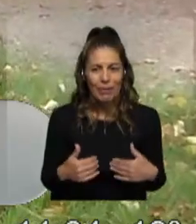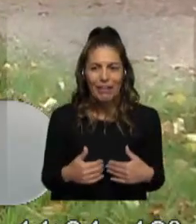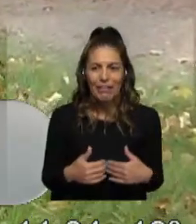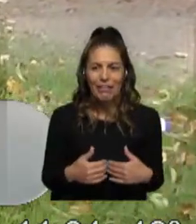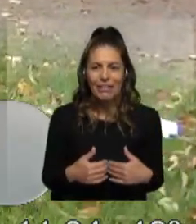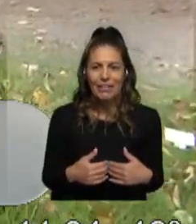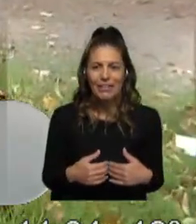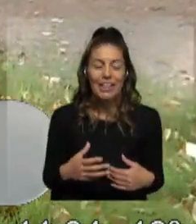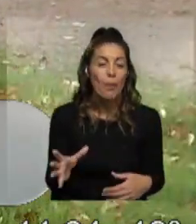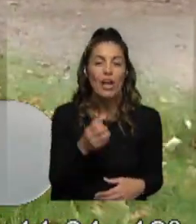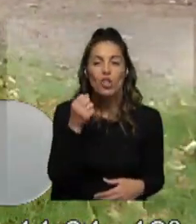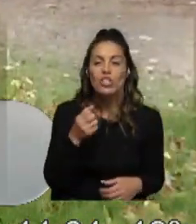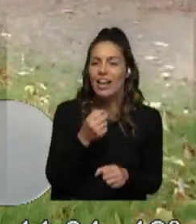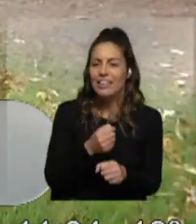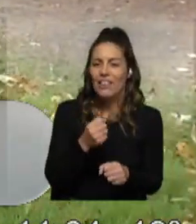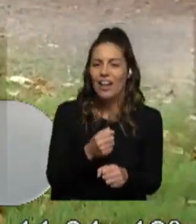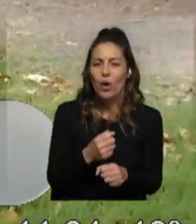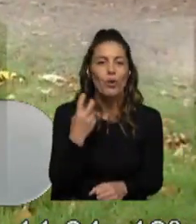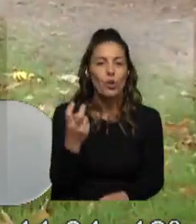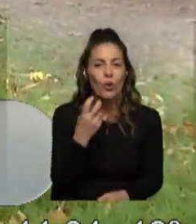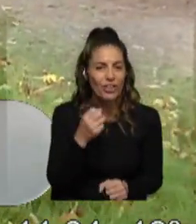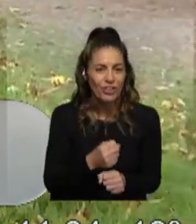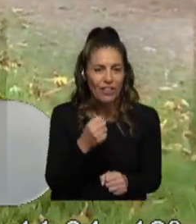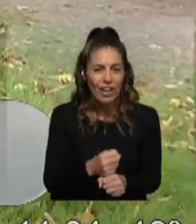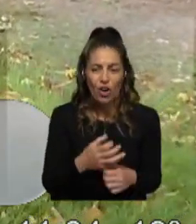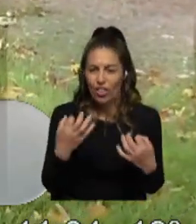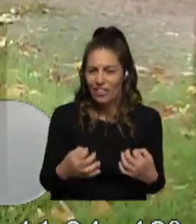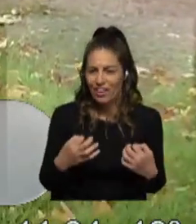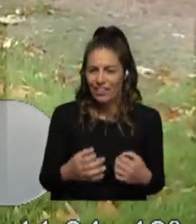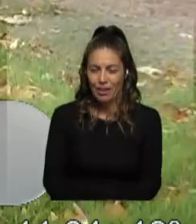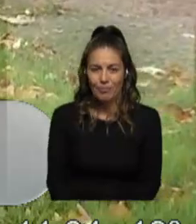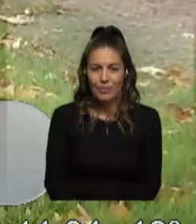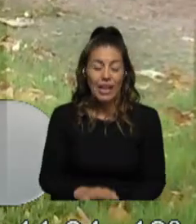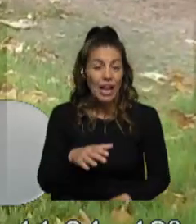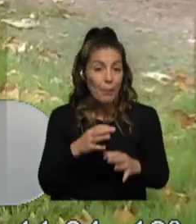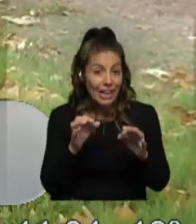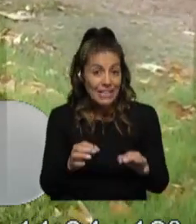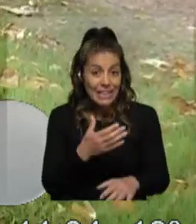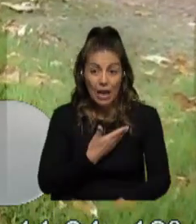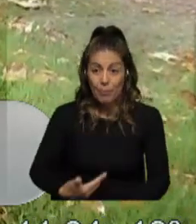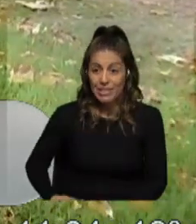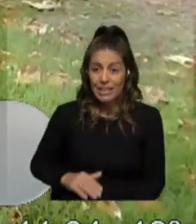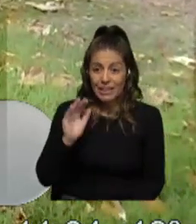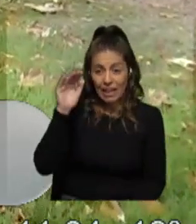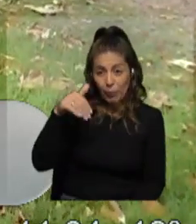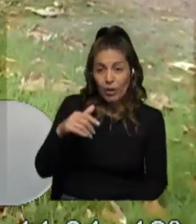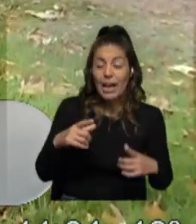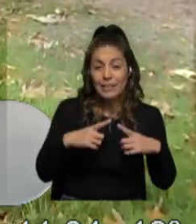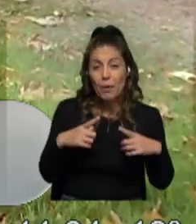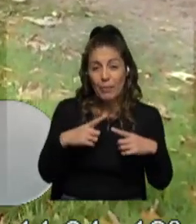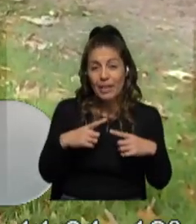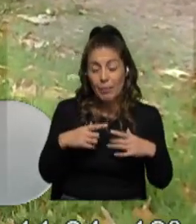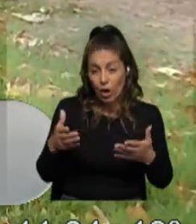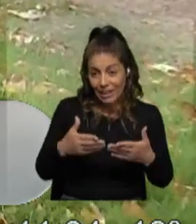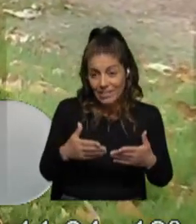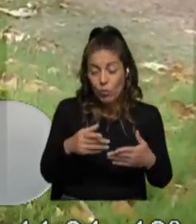Sinceramente que me consiga trabajo. Estoy necesitando trabajo, sinceramente. Bien, sí. Bueno, quizás llegue al presidente de la República y esperemos que, bueno, que acuse recibo de esto.